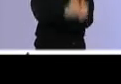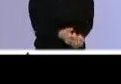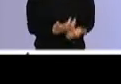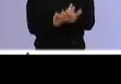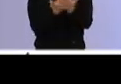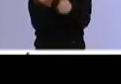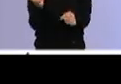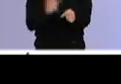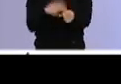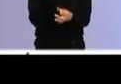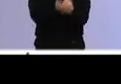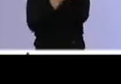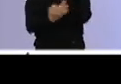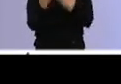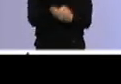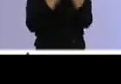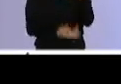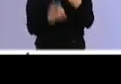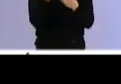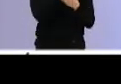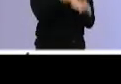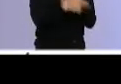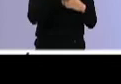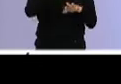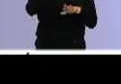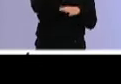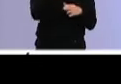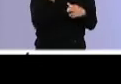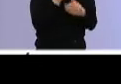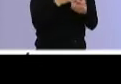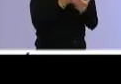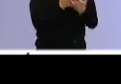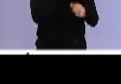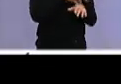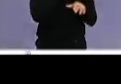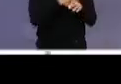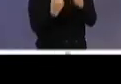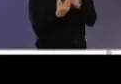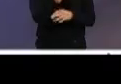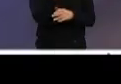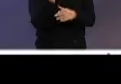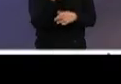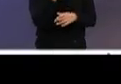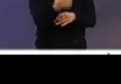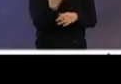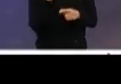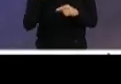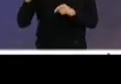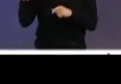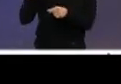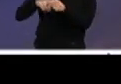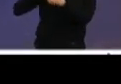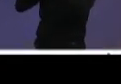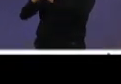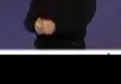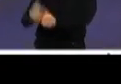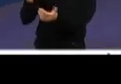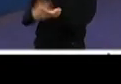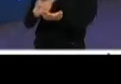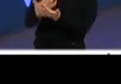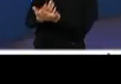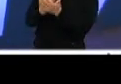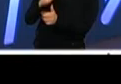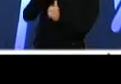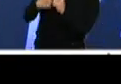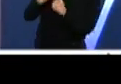espera, claro, de que los atiendan, en unos en consulta externa y los que se encuentran hospitalizados, que están también en espera a que